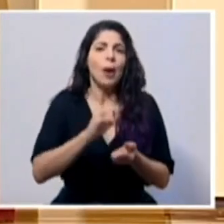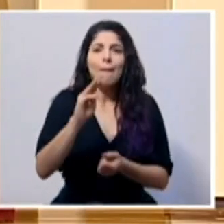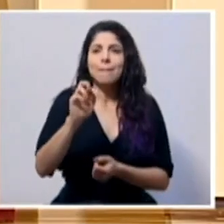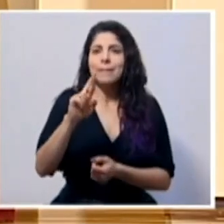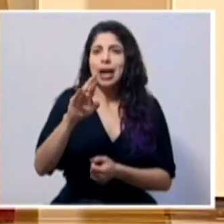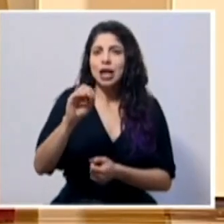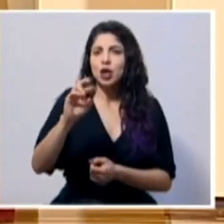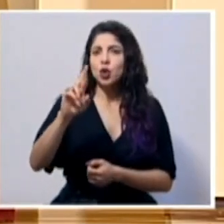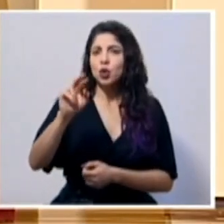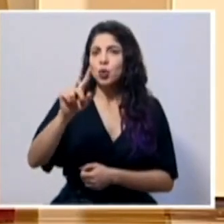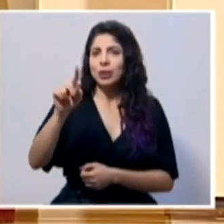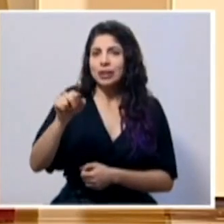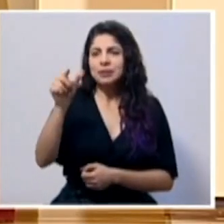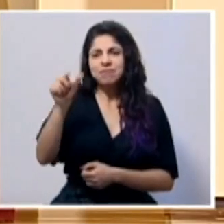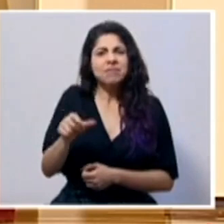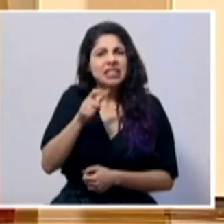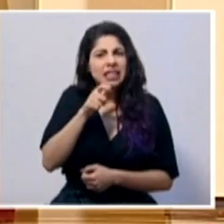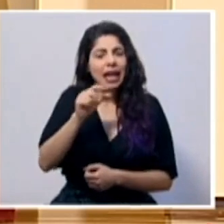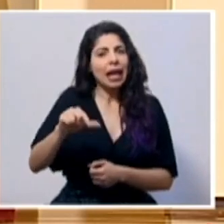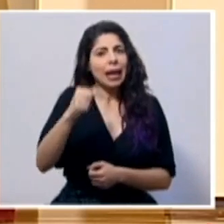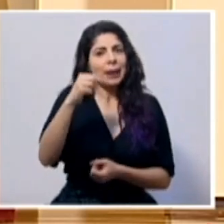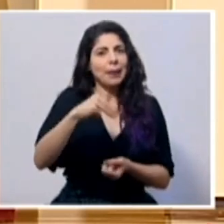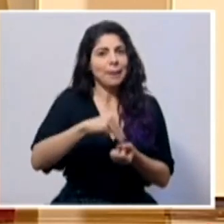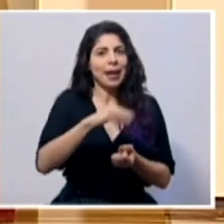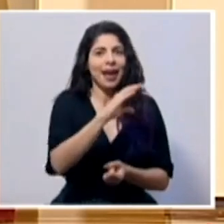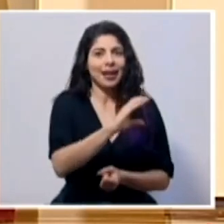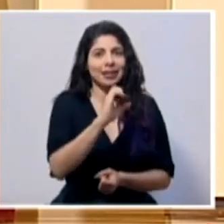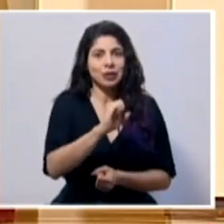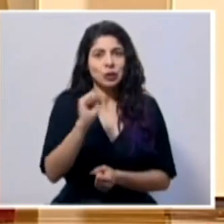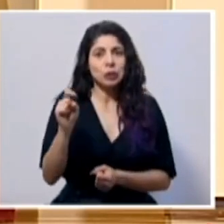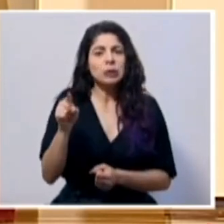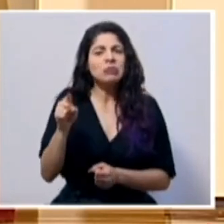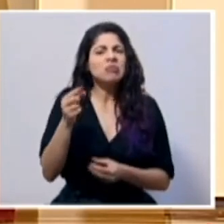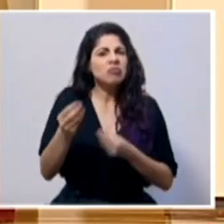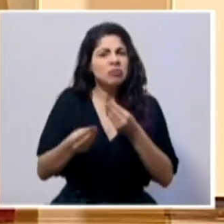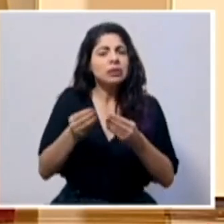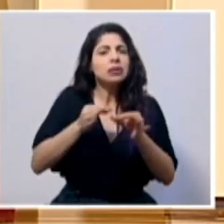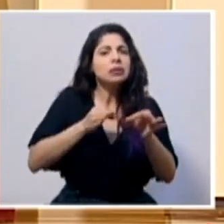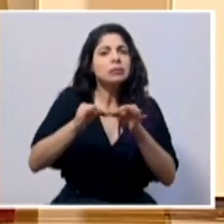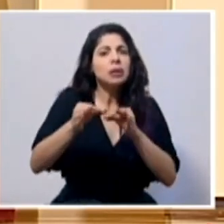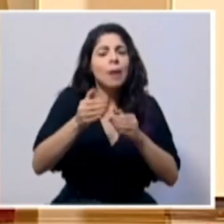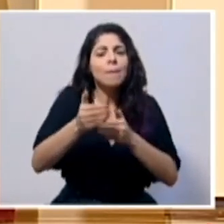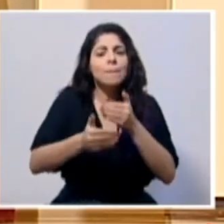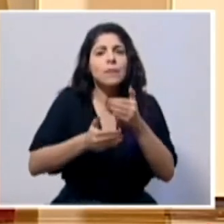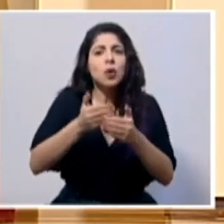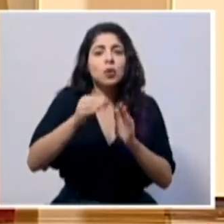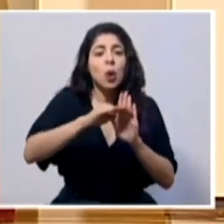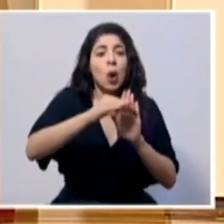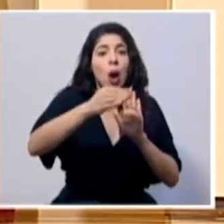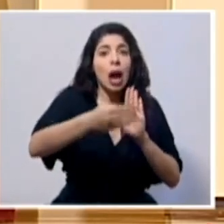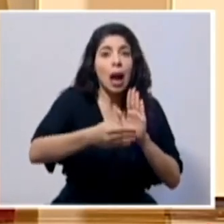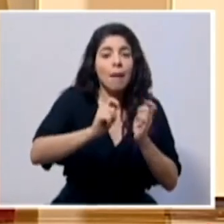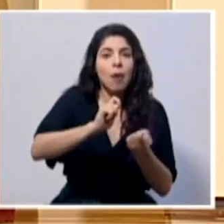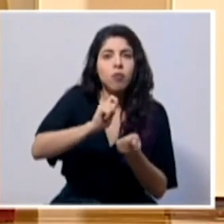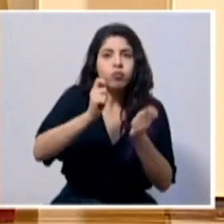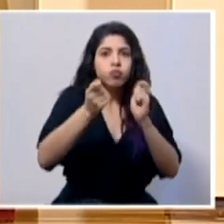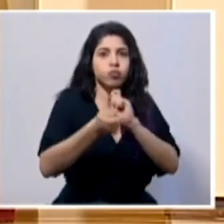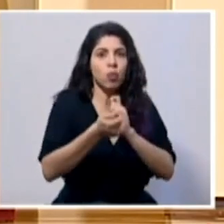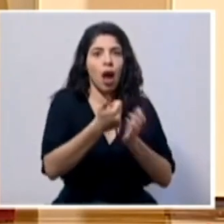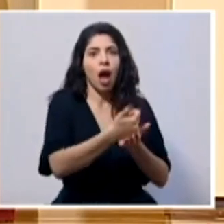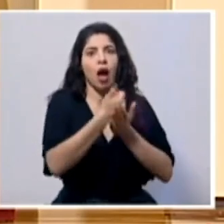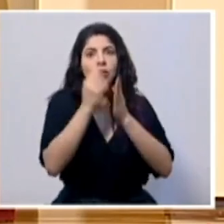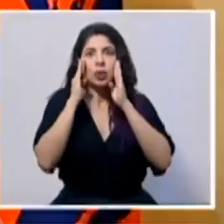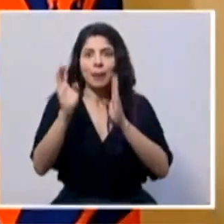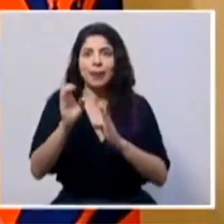Ruiz, gerente médico de la Caja Costarricense de Seguro Social, quien nos explicará sobre el proceso de reconversión de camas para atender la emergencia.